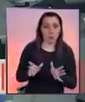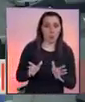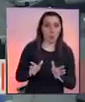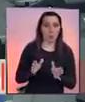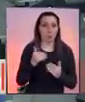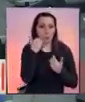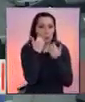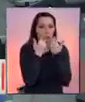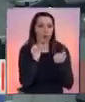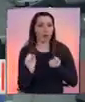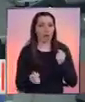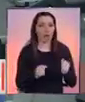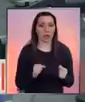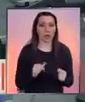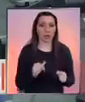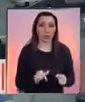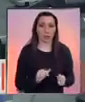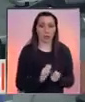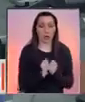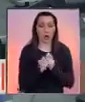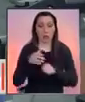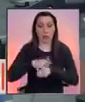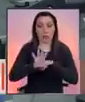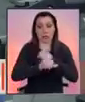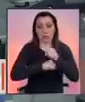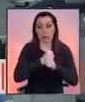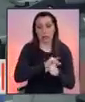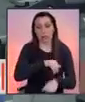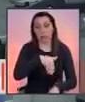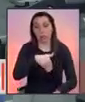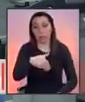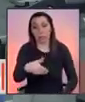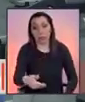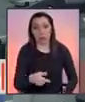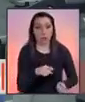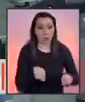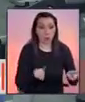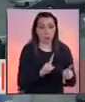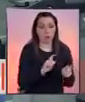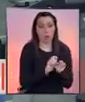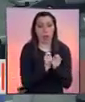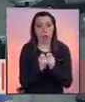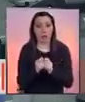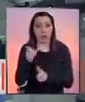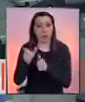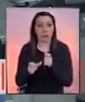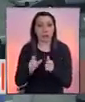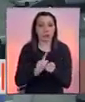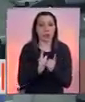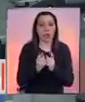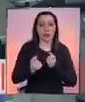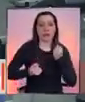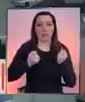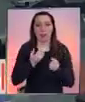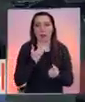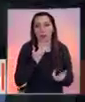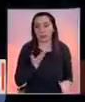para bailar. Hoy, si tú ves 15 años después, claro, el ritmo cambió y el modo de la gente hace el baile